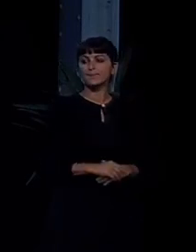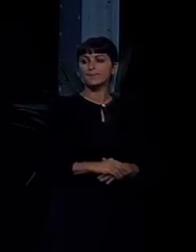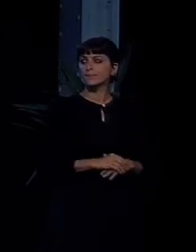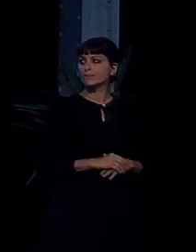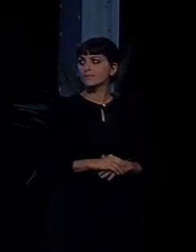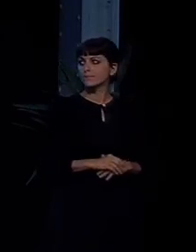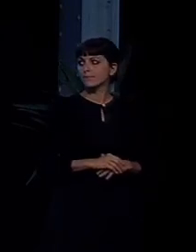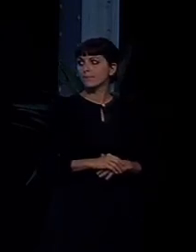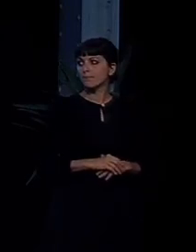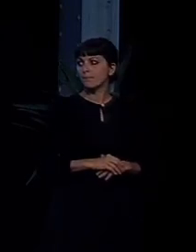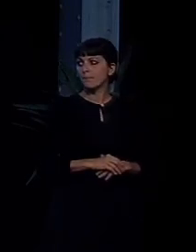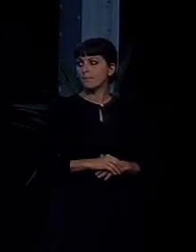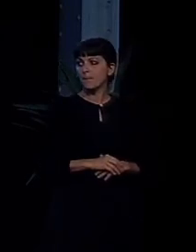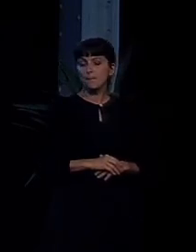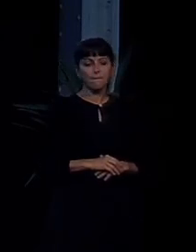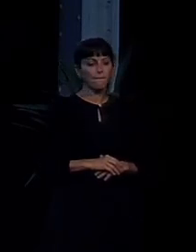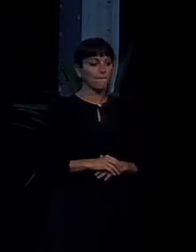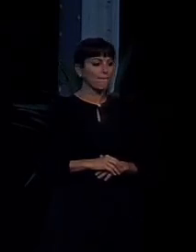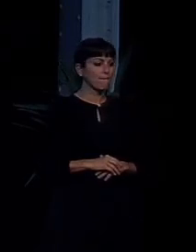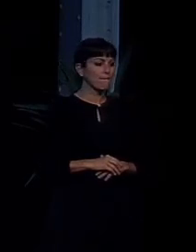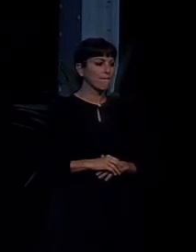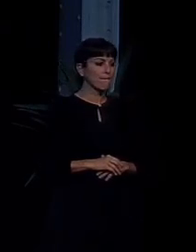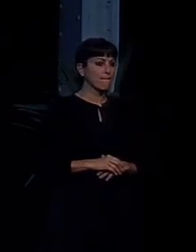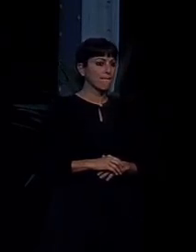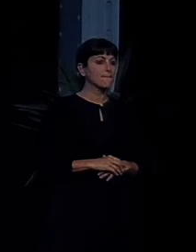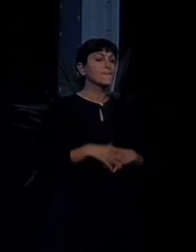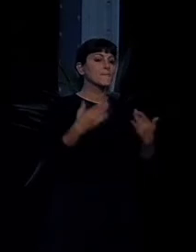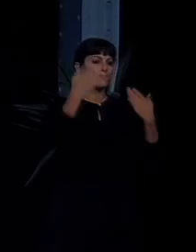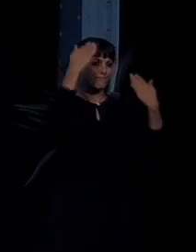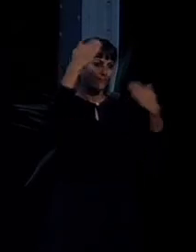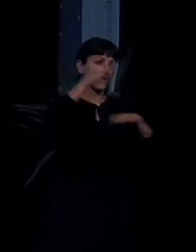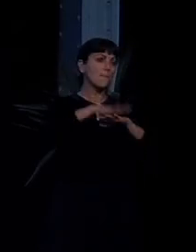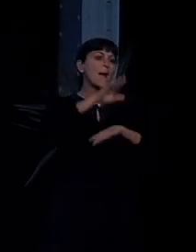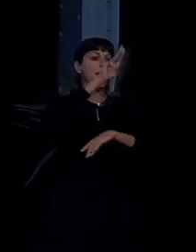todo mi apoyo y toda mi solidaridad para Paula.